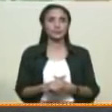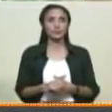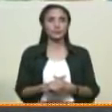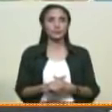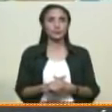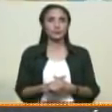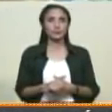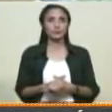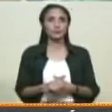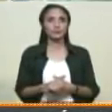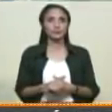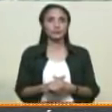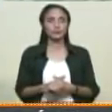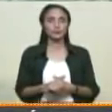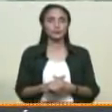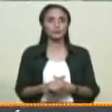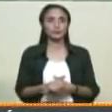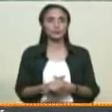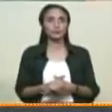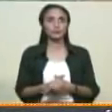Si lo ponen...